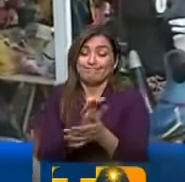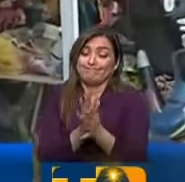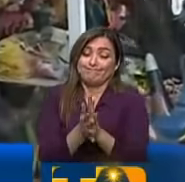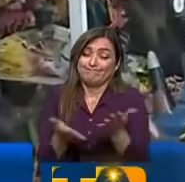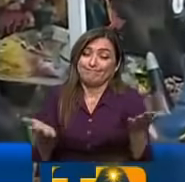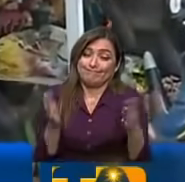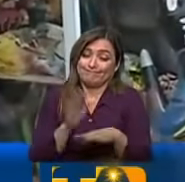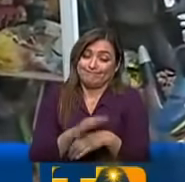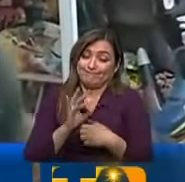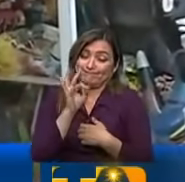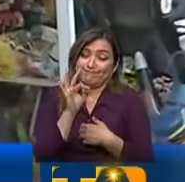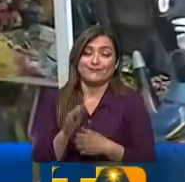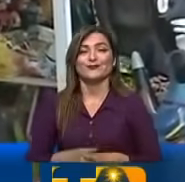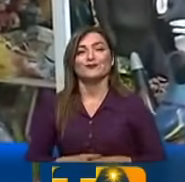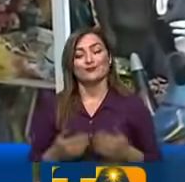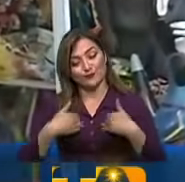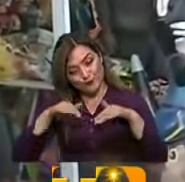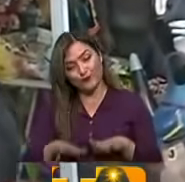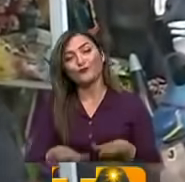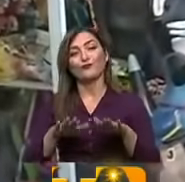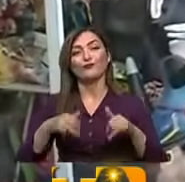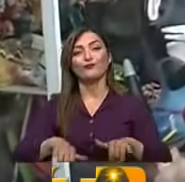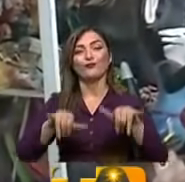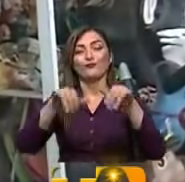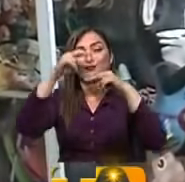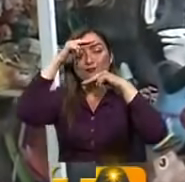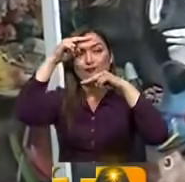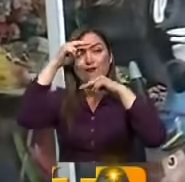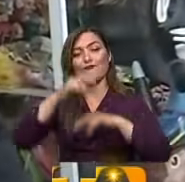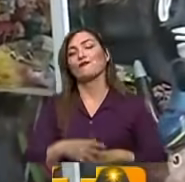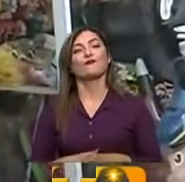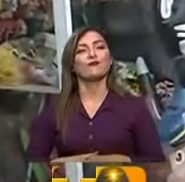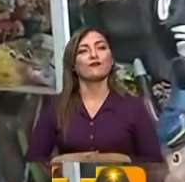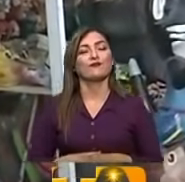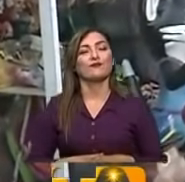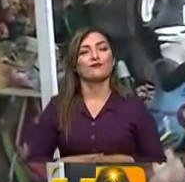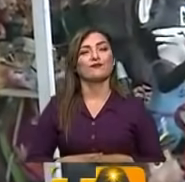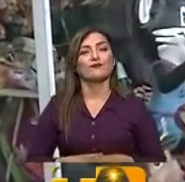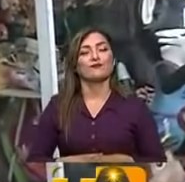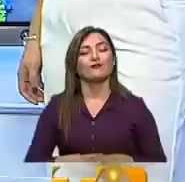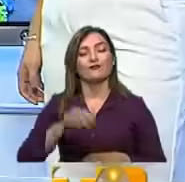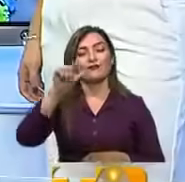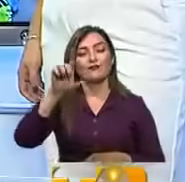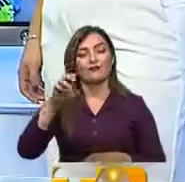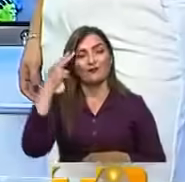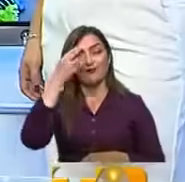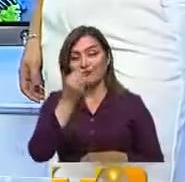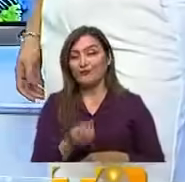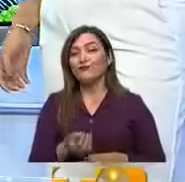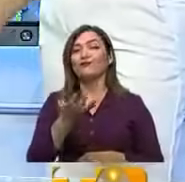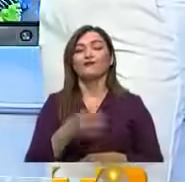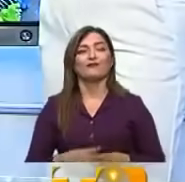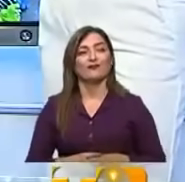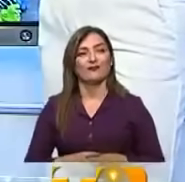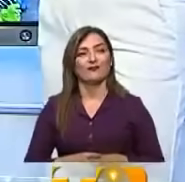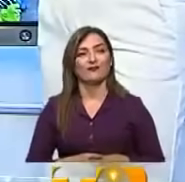por temas de la pandemia. Yo me quedo acá, pero ustedes en estudios tienen más noticias. Ale, Helen, muy buenos días. Buen